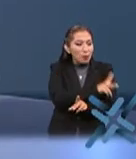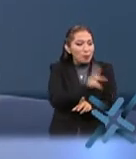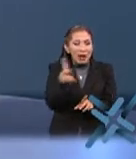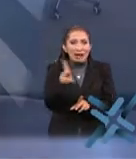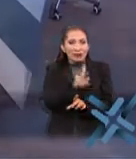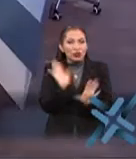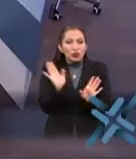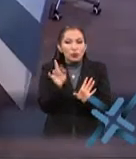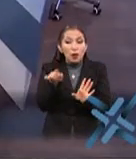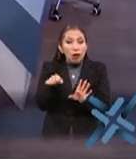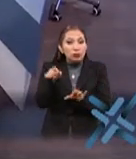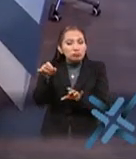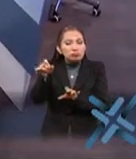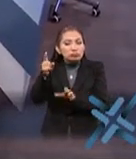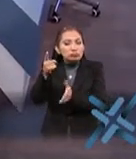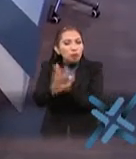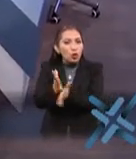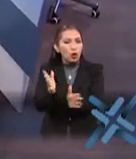similares.